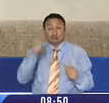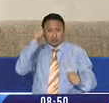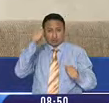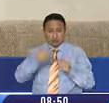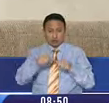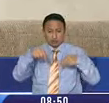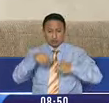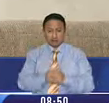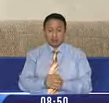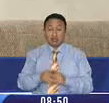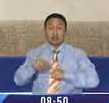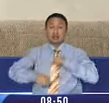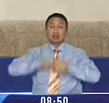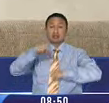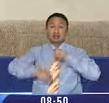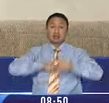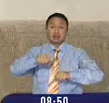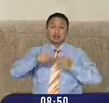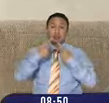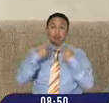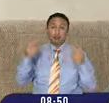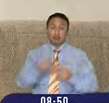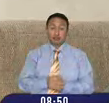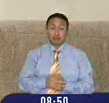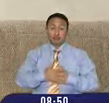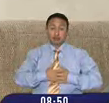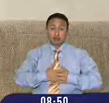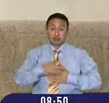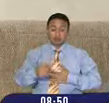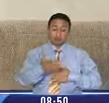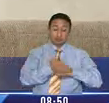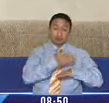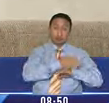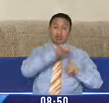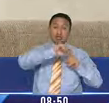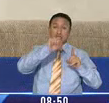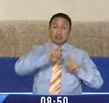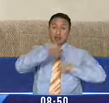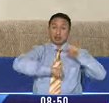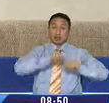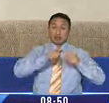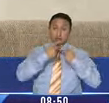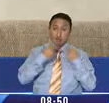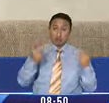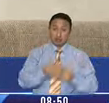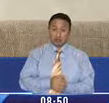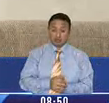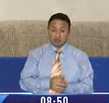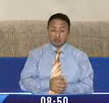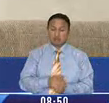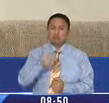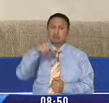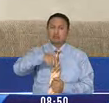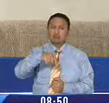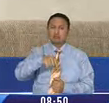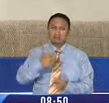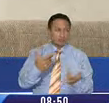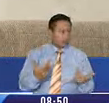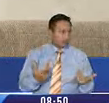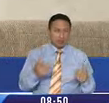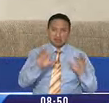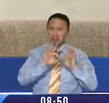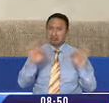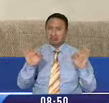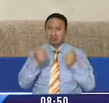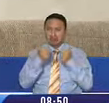tema de la bicicleta pública, ¿no? Cuando nosotros operamos el sistema de bicicleta pública no tuvimos ninguna estación